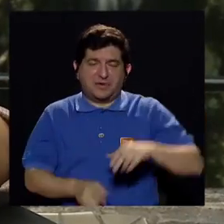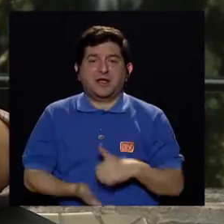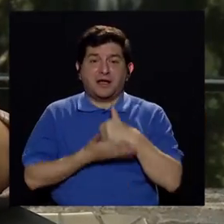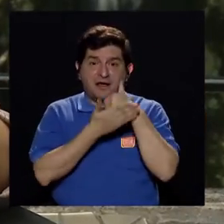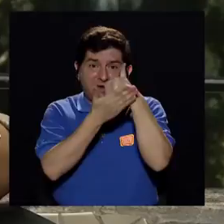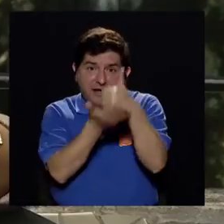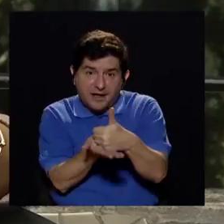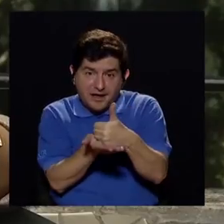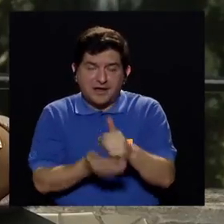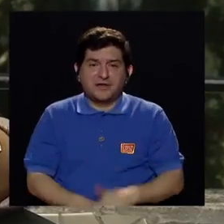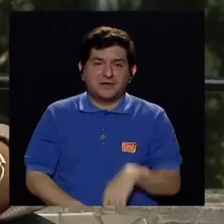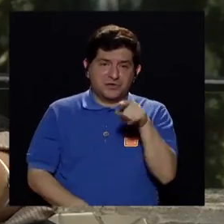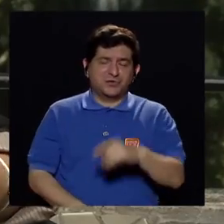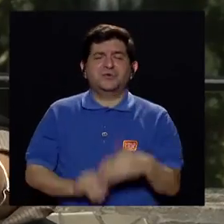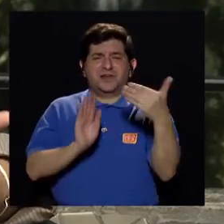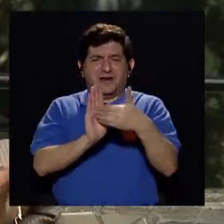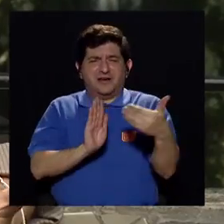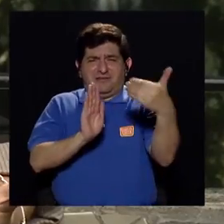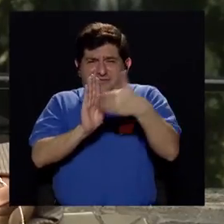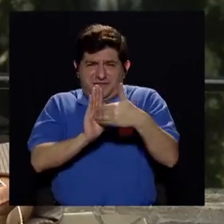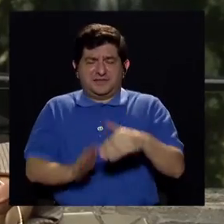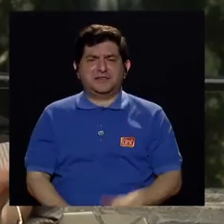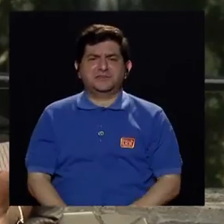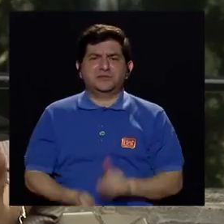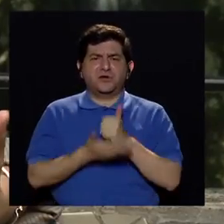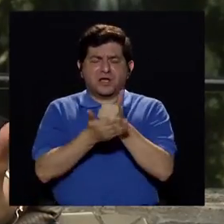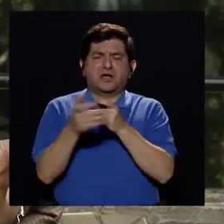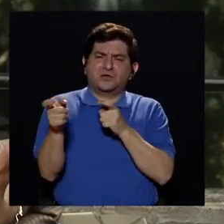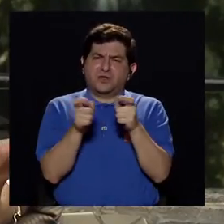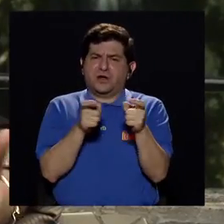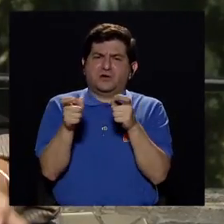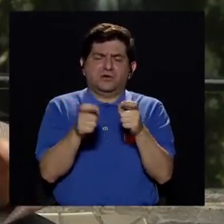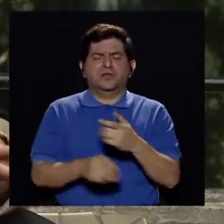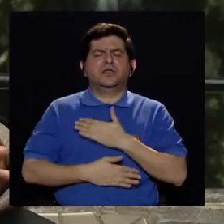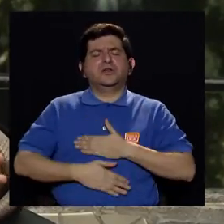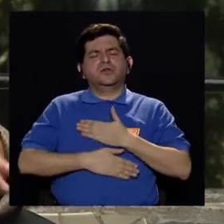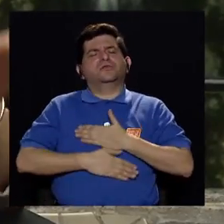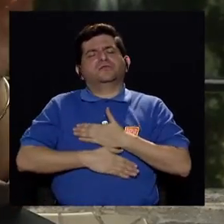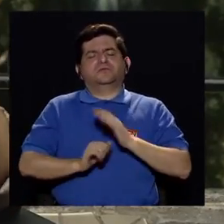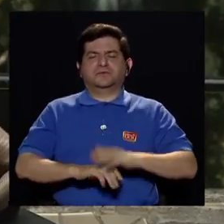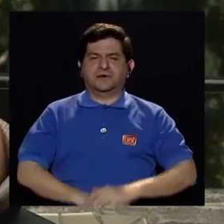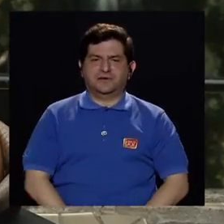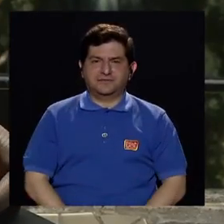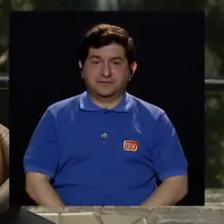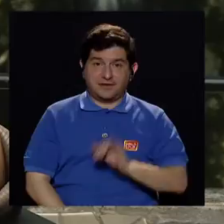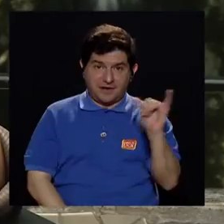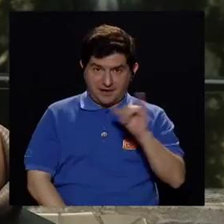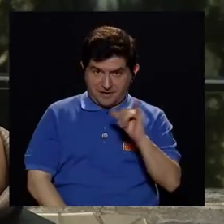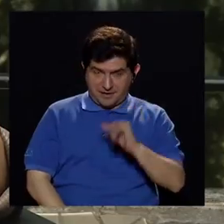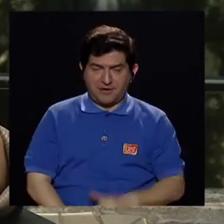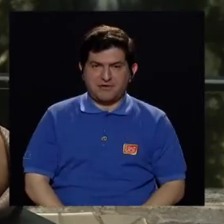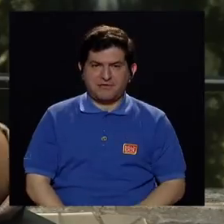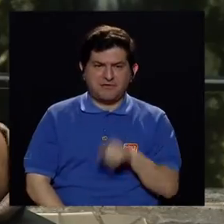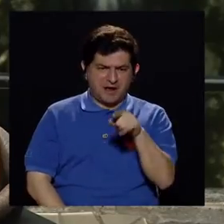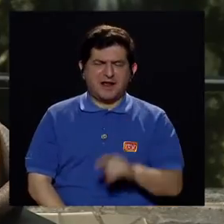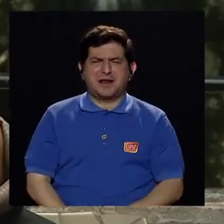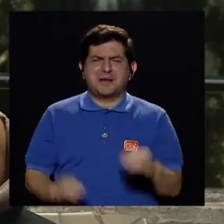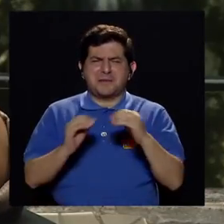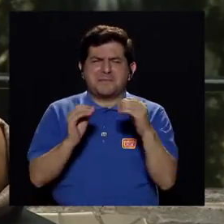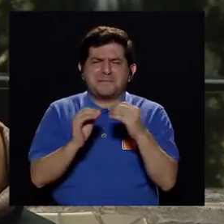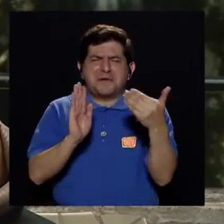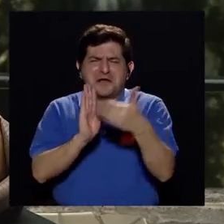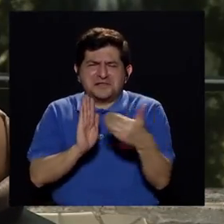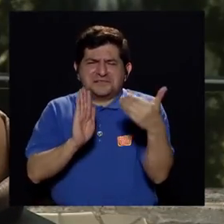esta irritación y me ayude a controlar, me ayude a disfrutar. Y recordemos que también si hay una fricción mayor puede